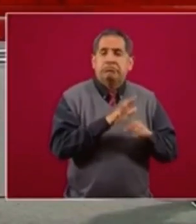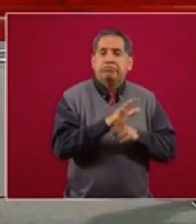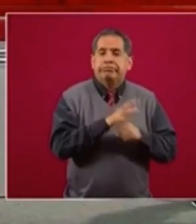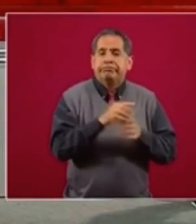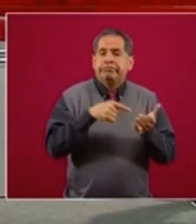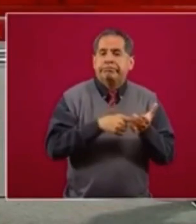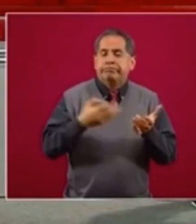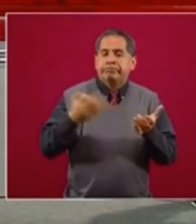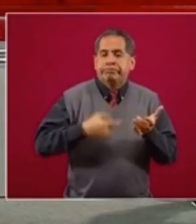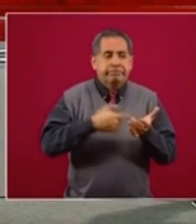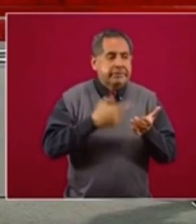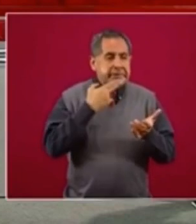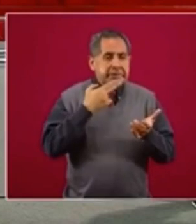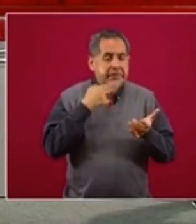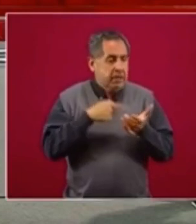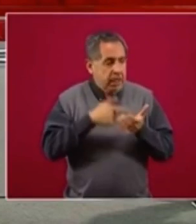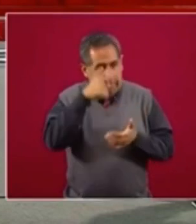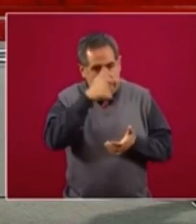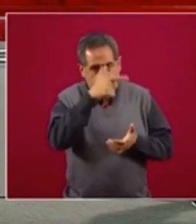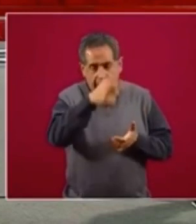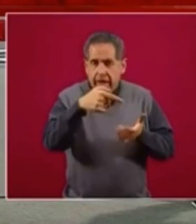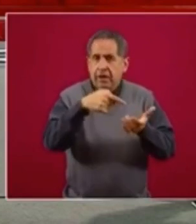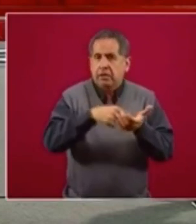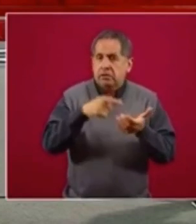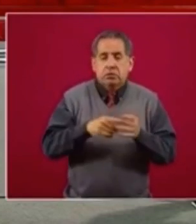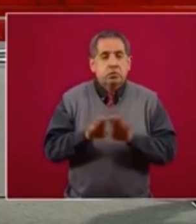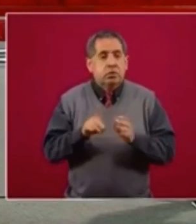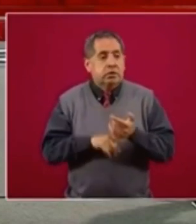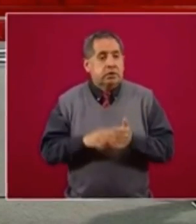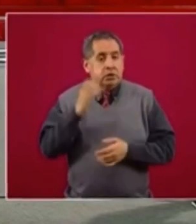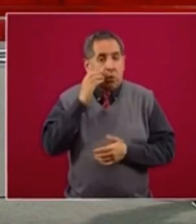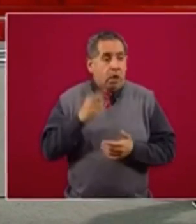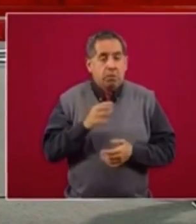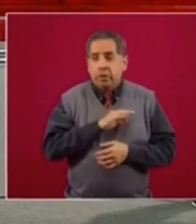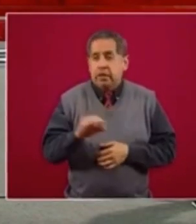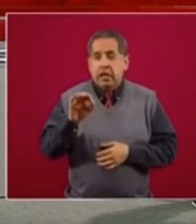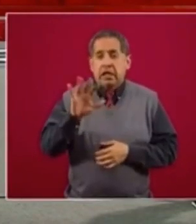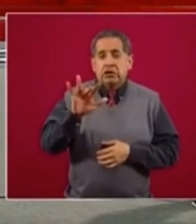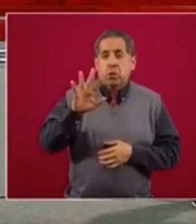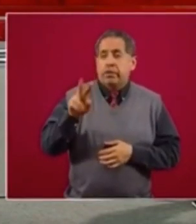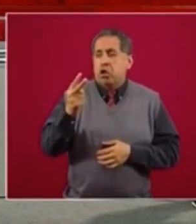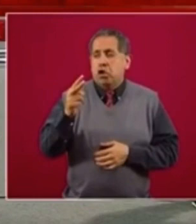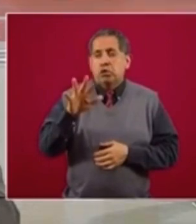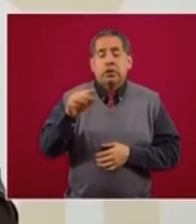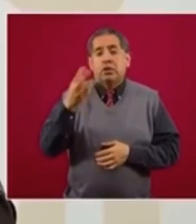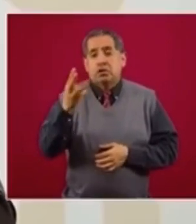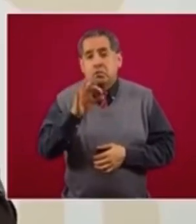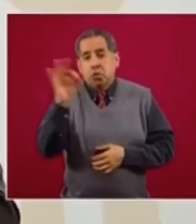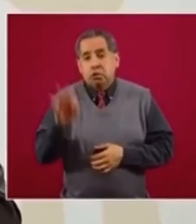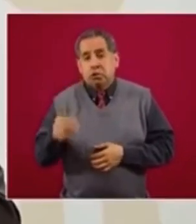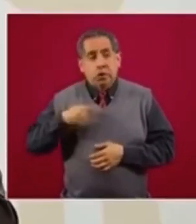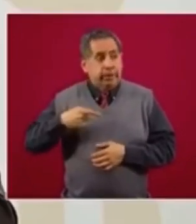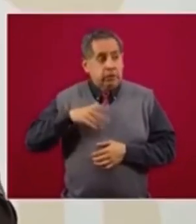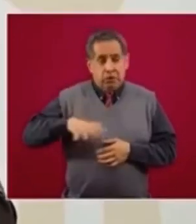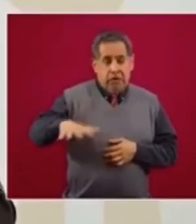en la práctica nuestras mediciones nos llevaron a considerar que alrededor del 52–53% de